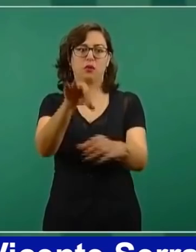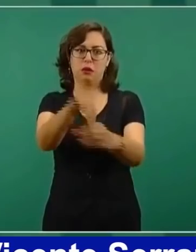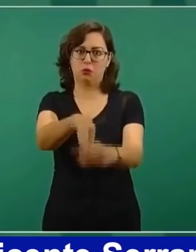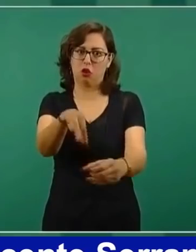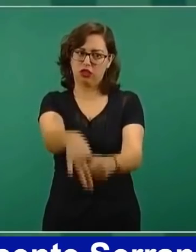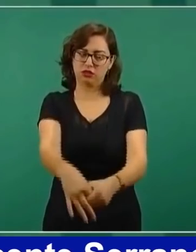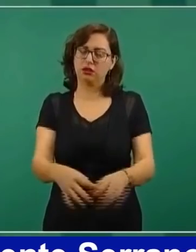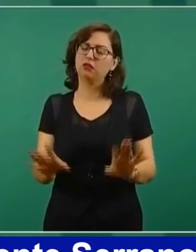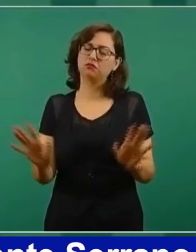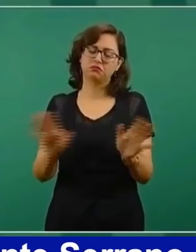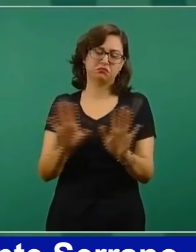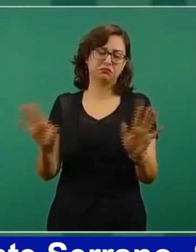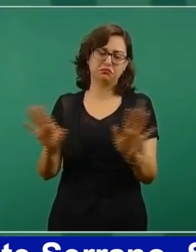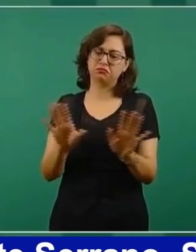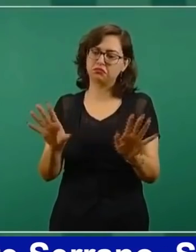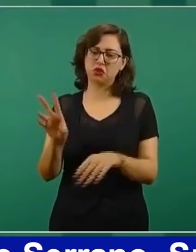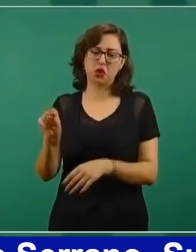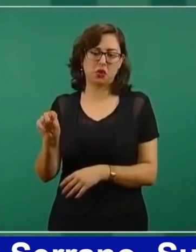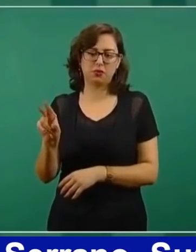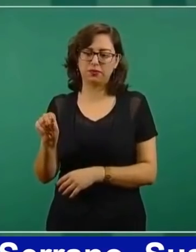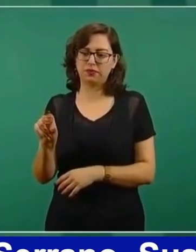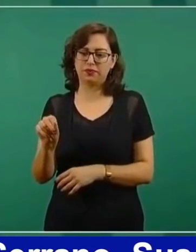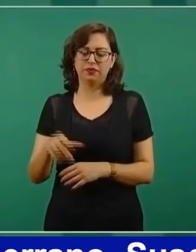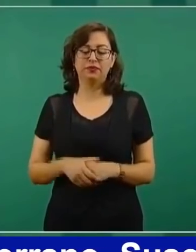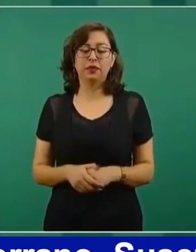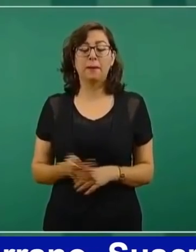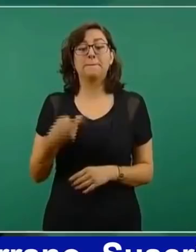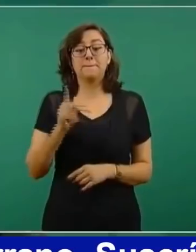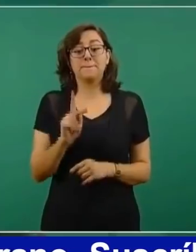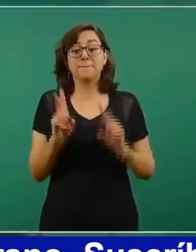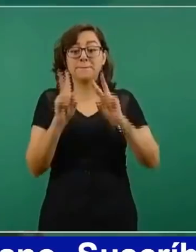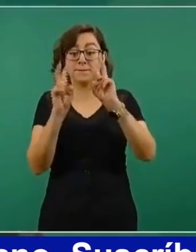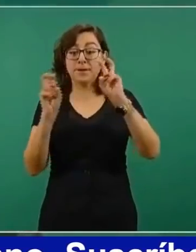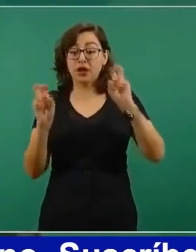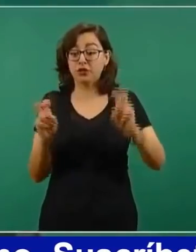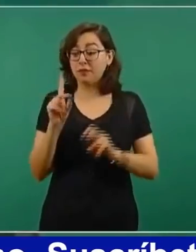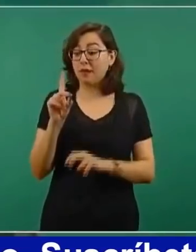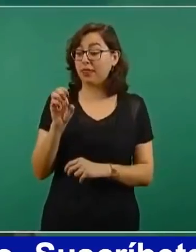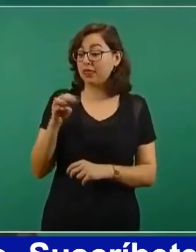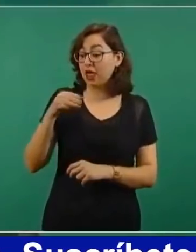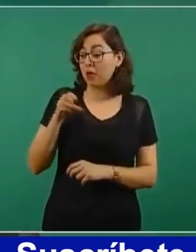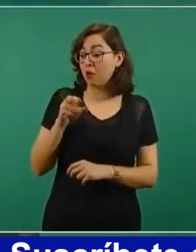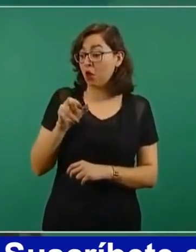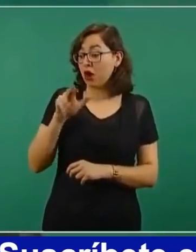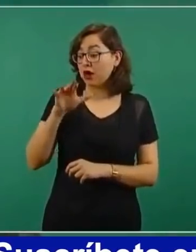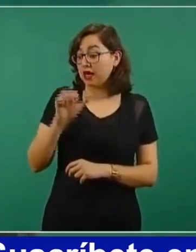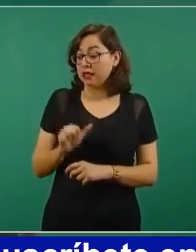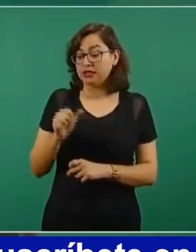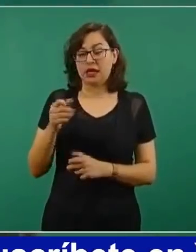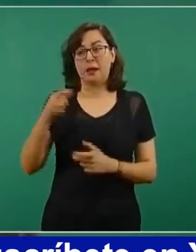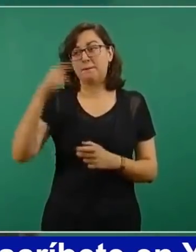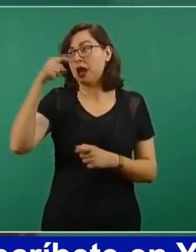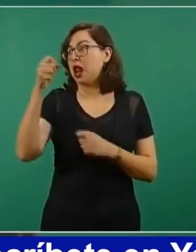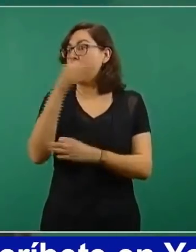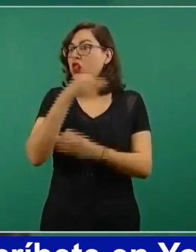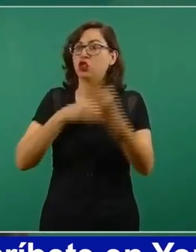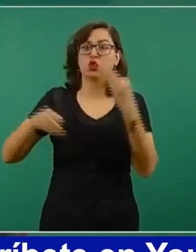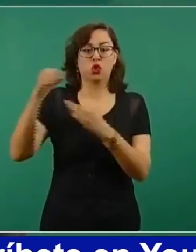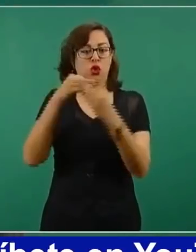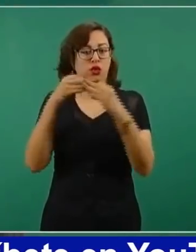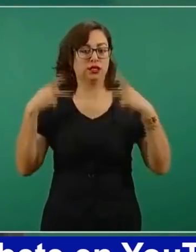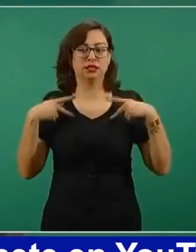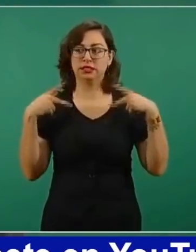la democracia que nos importa a todos. En lo general, hablaba yo